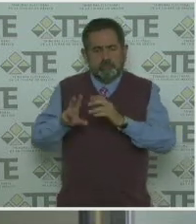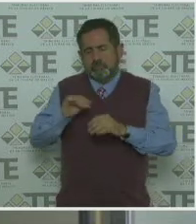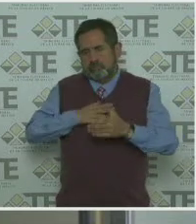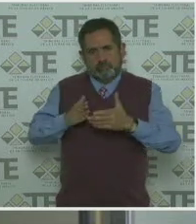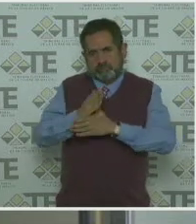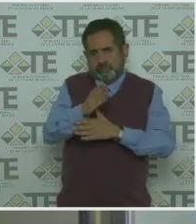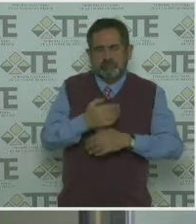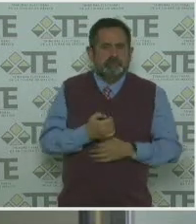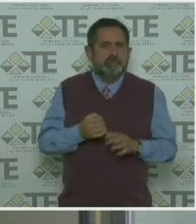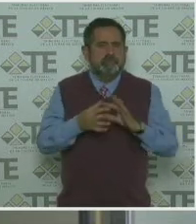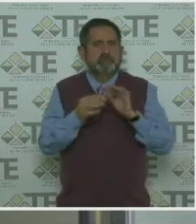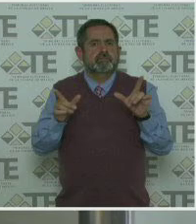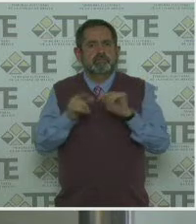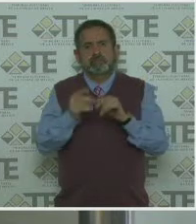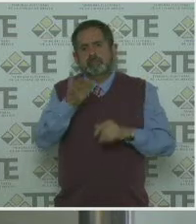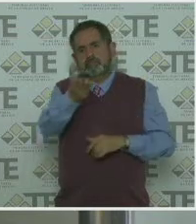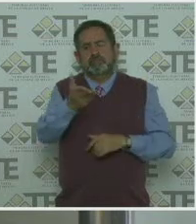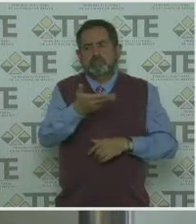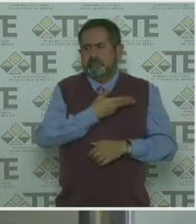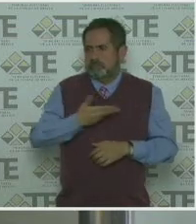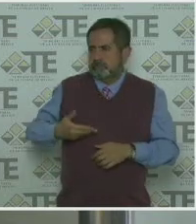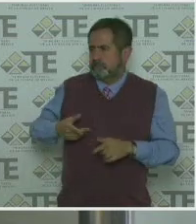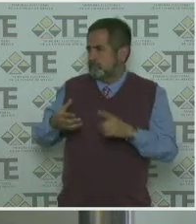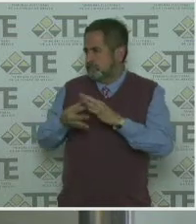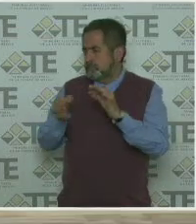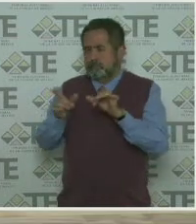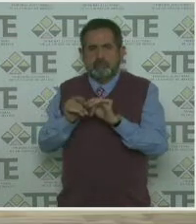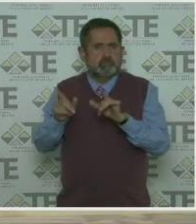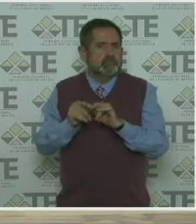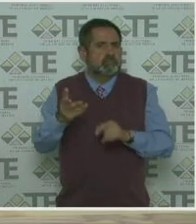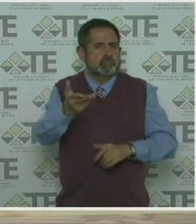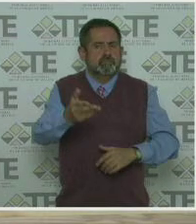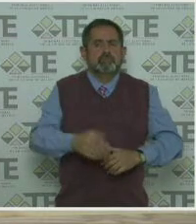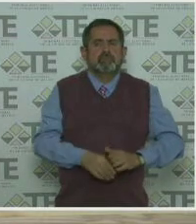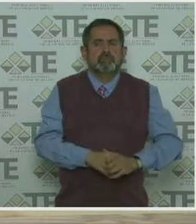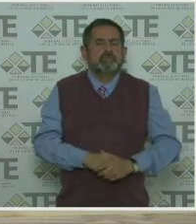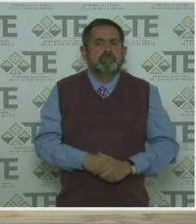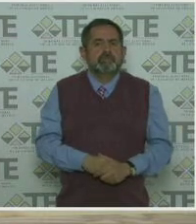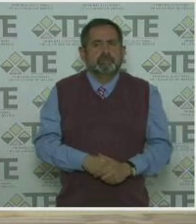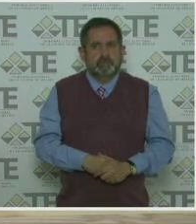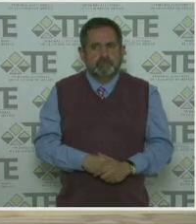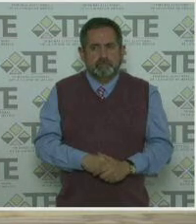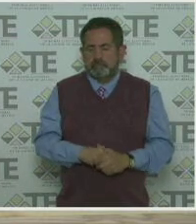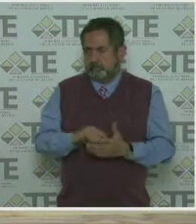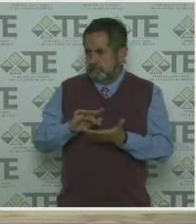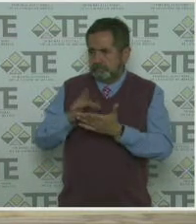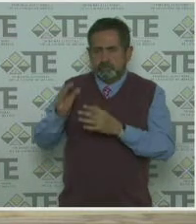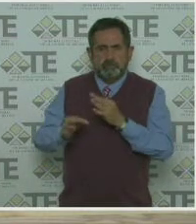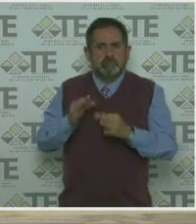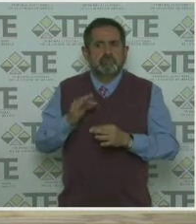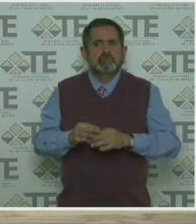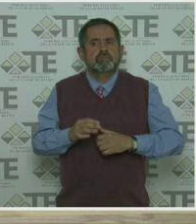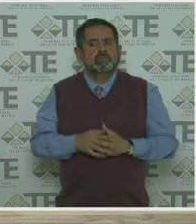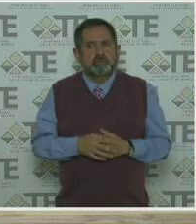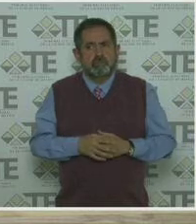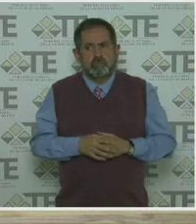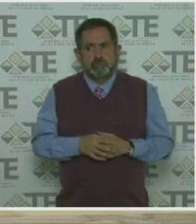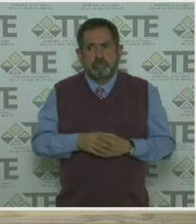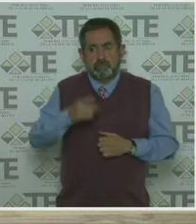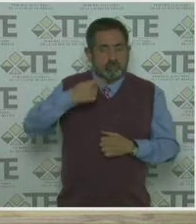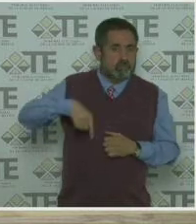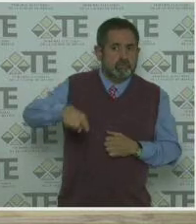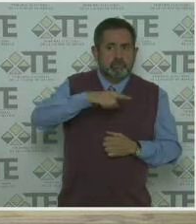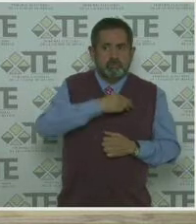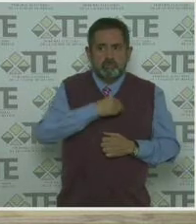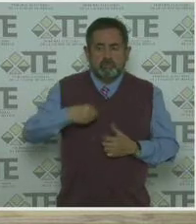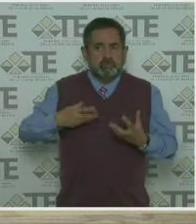actora. Es la cuenta, magistrado presidente, magistradas, magistrados. Gracias, licenciado Ezeta Macías. Consulto a las y los integrantes